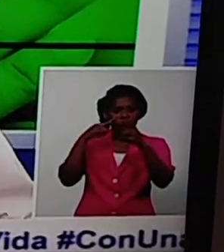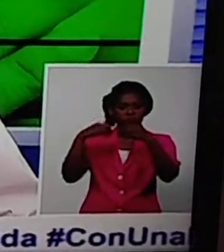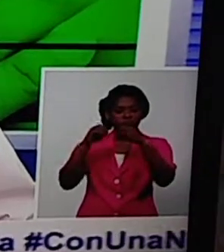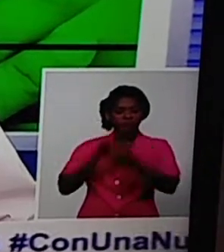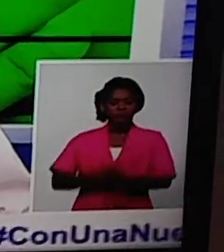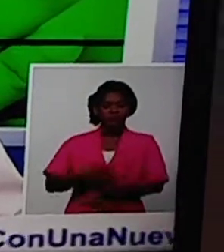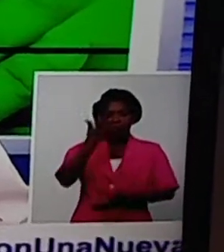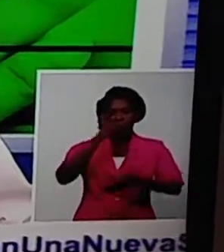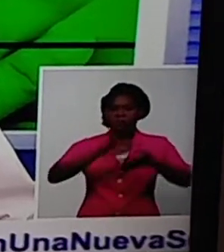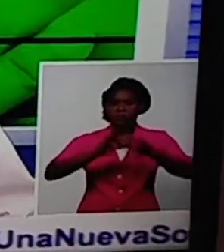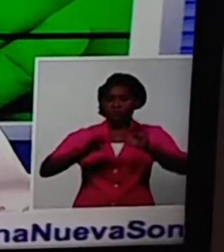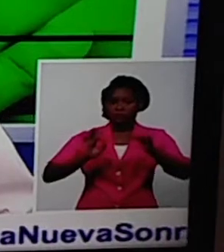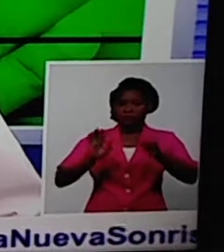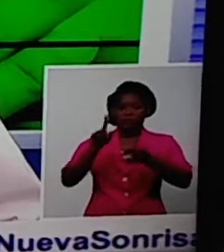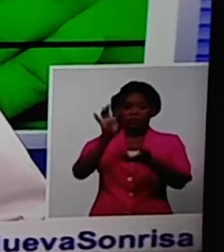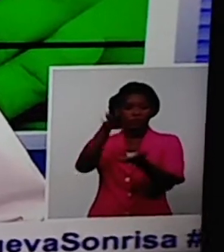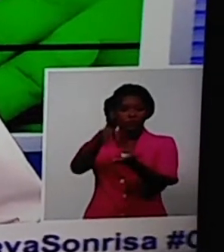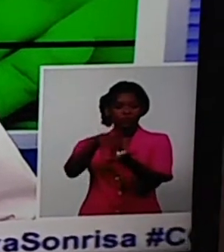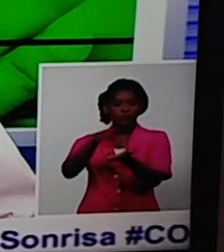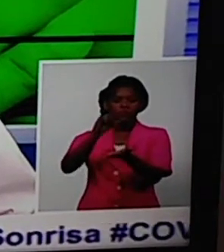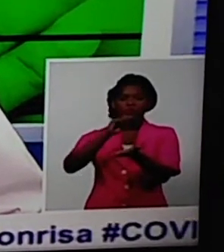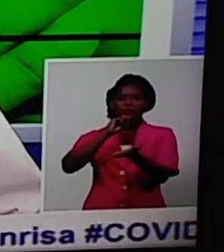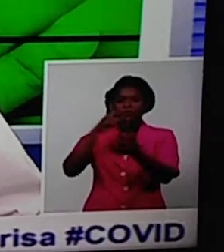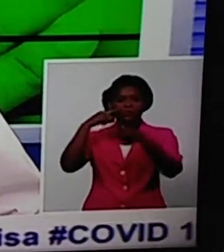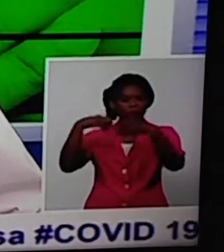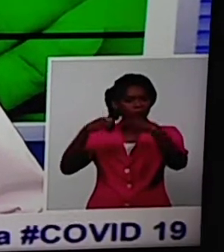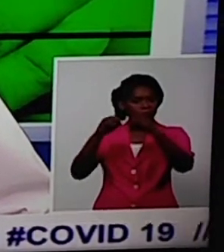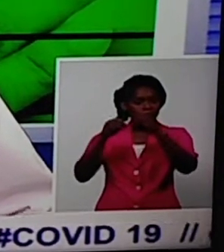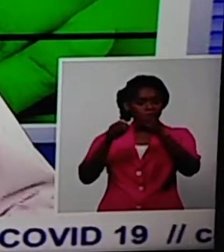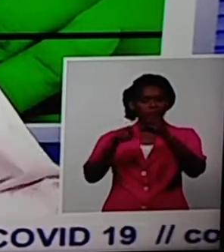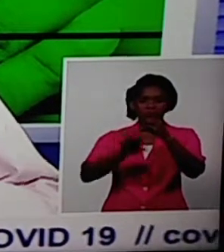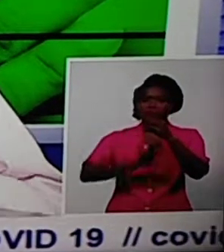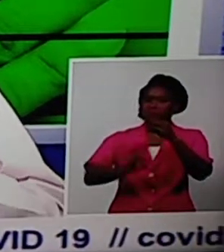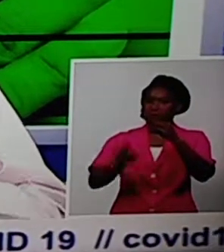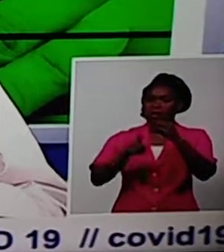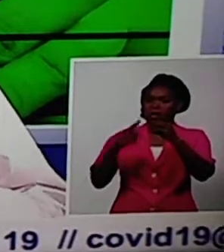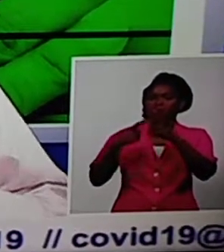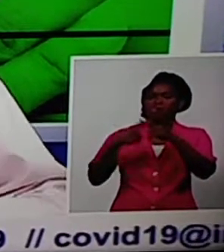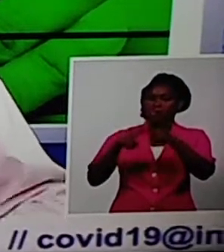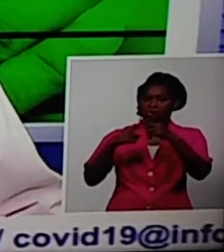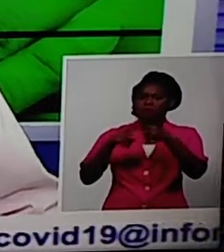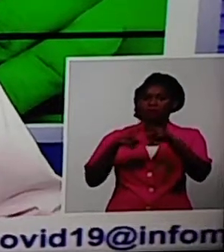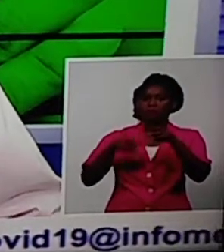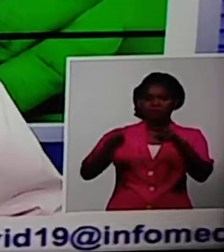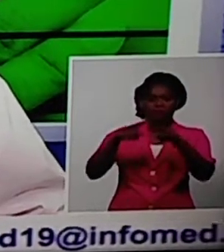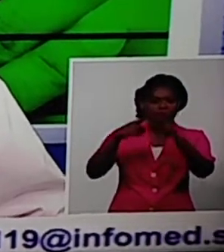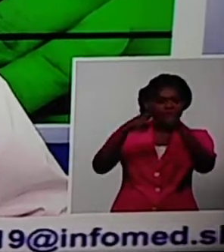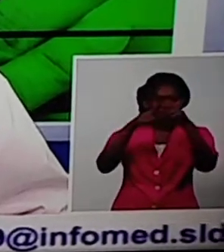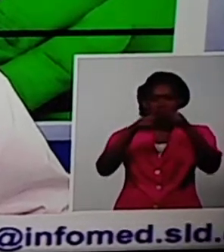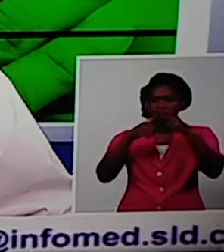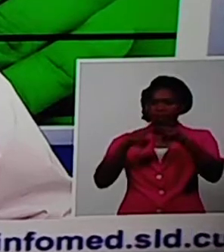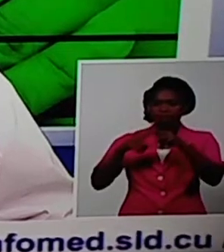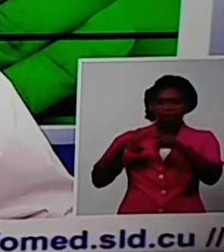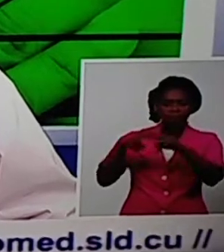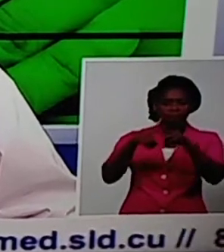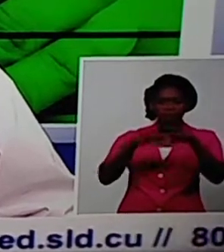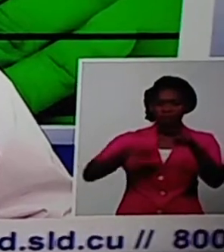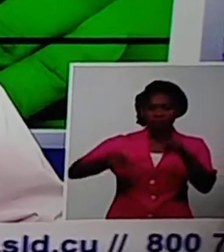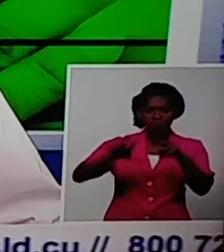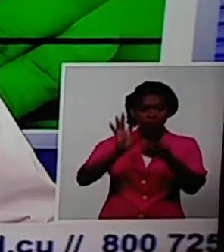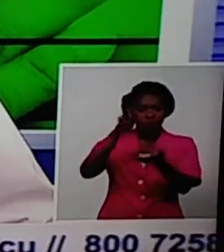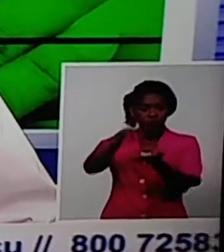presentado no puede dificultades después de varios trabajos que se hicieron con la menta y por allí ya